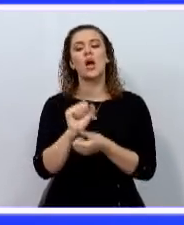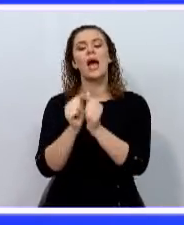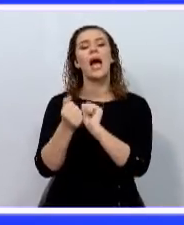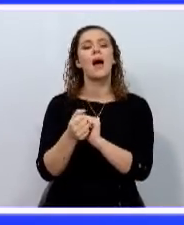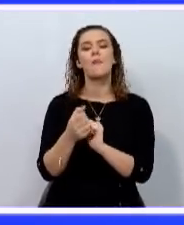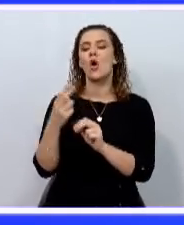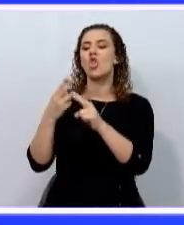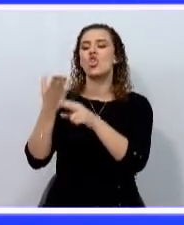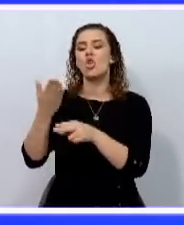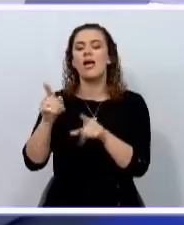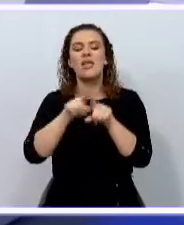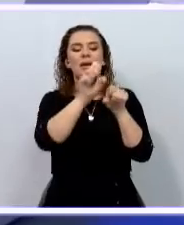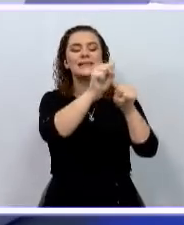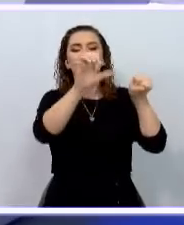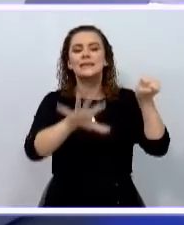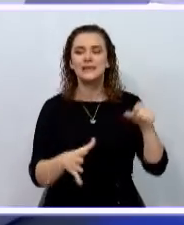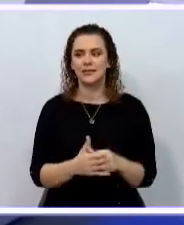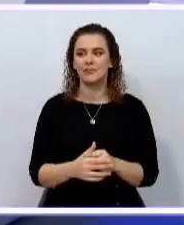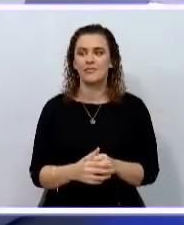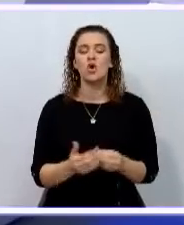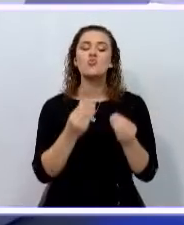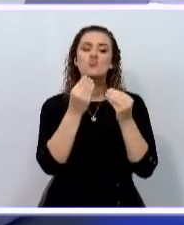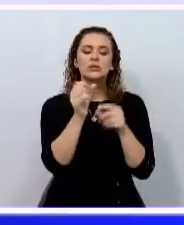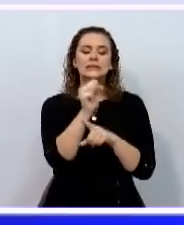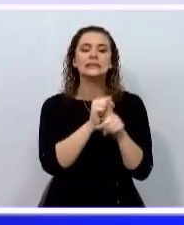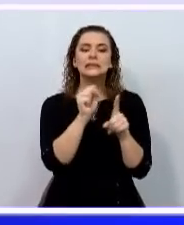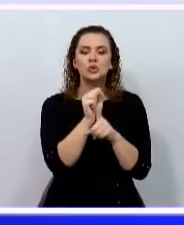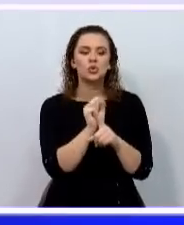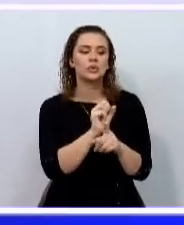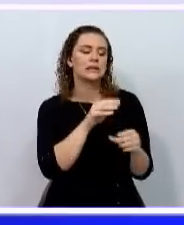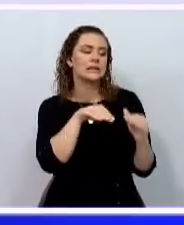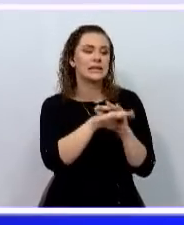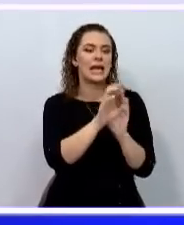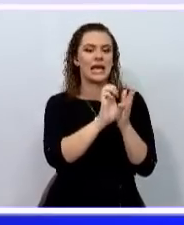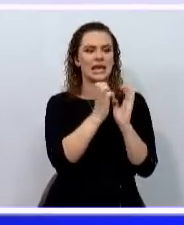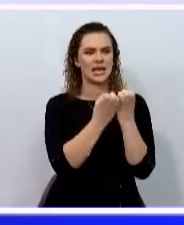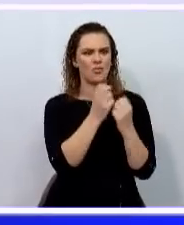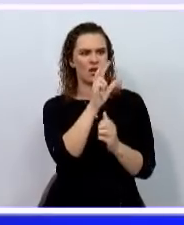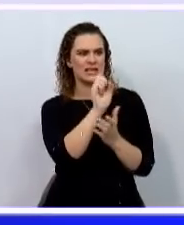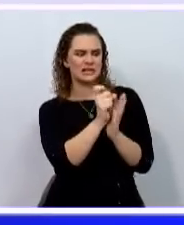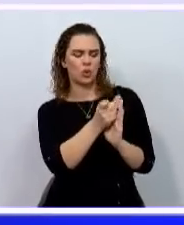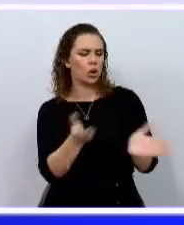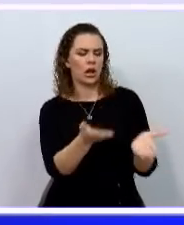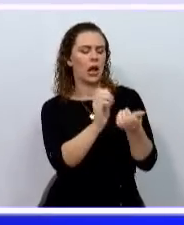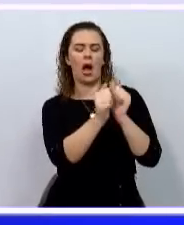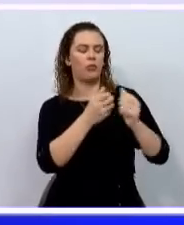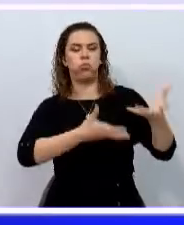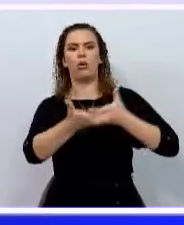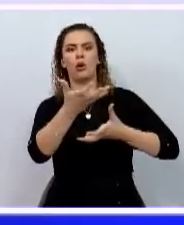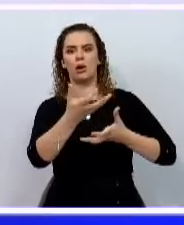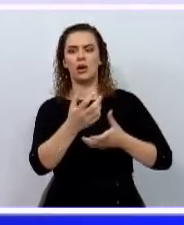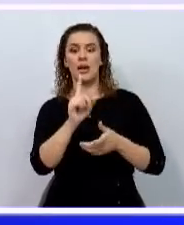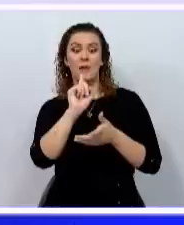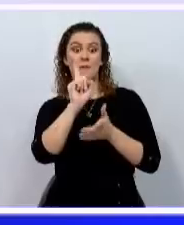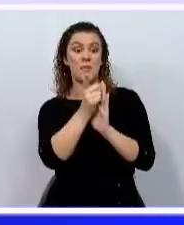nombres propios sino también Sistema o sea es un montón de cuestiones que le mete al equipo en 30 segundos y si encima de eso